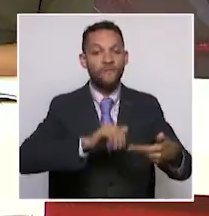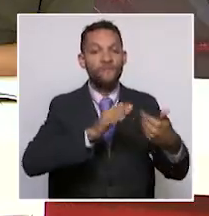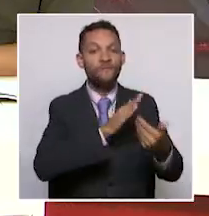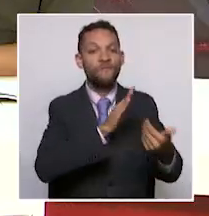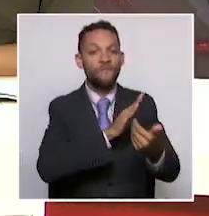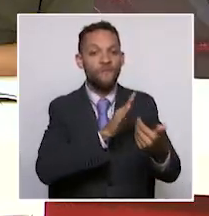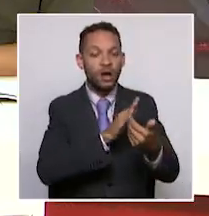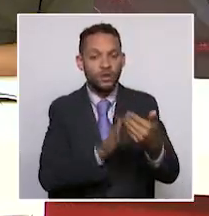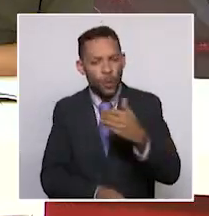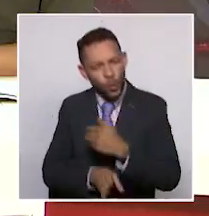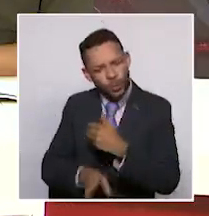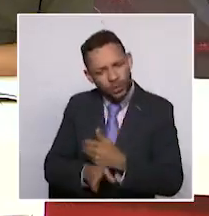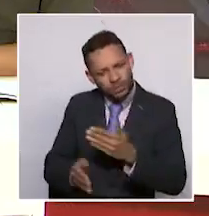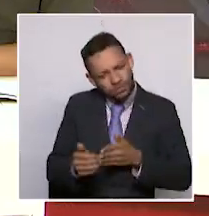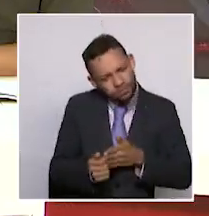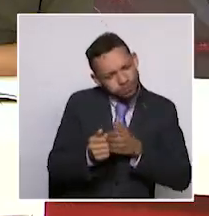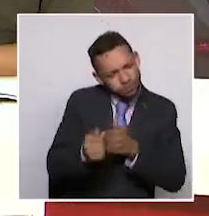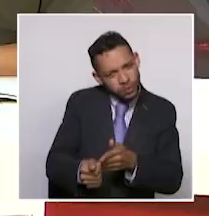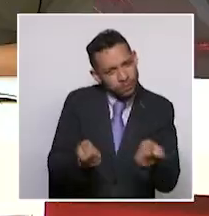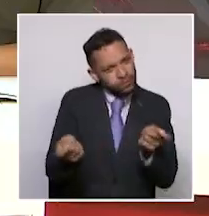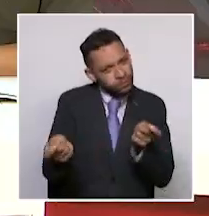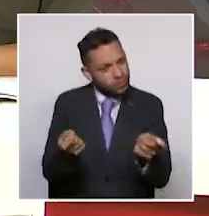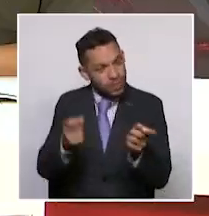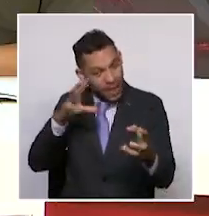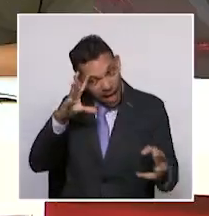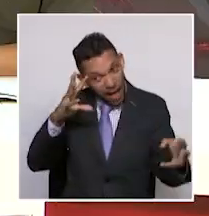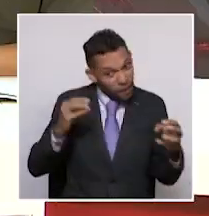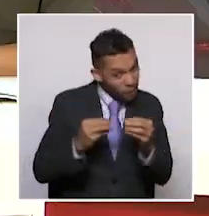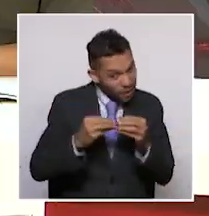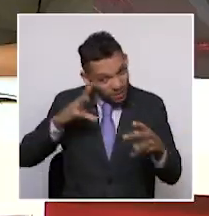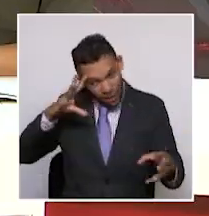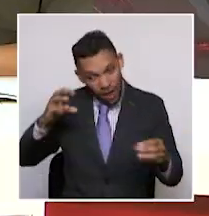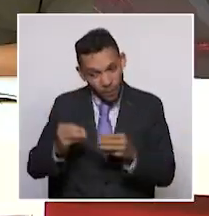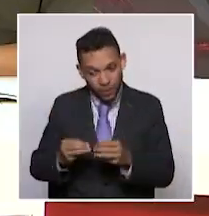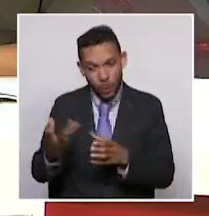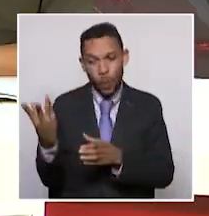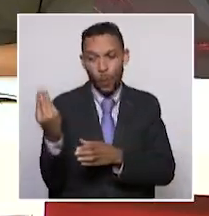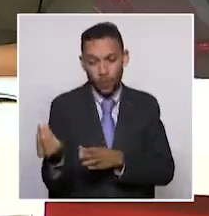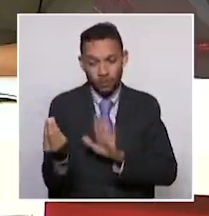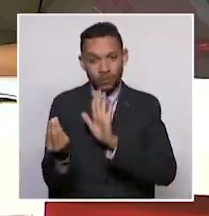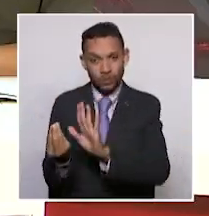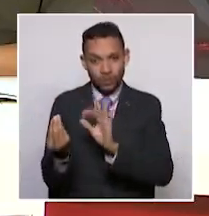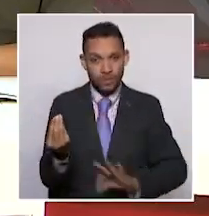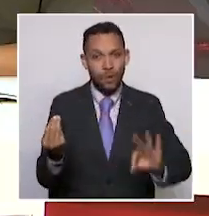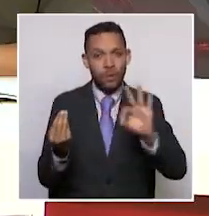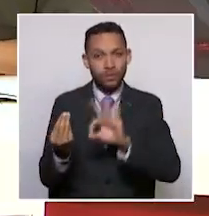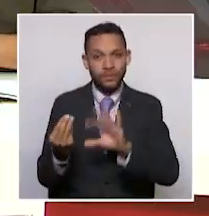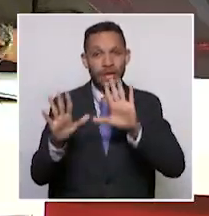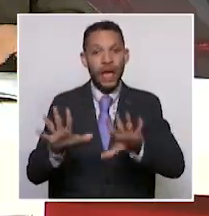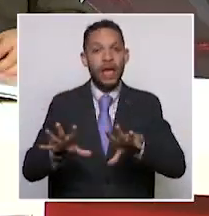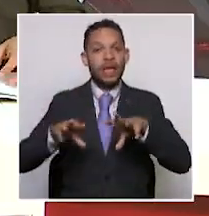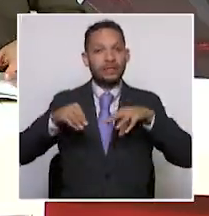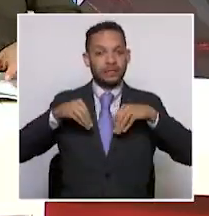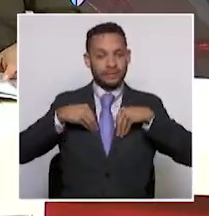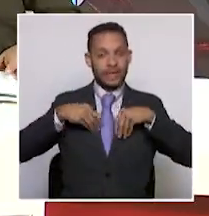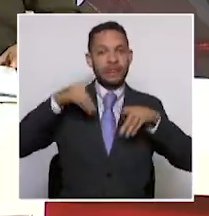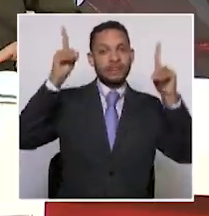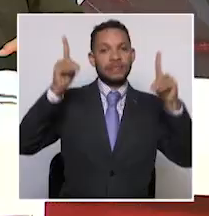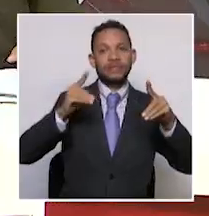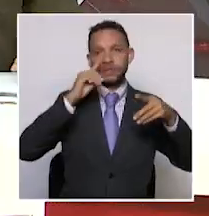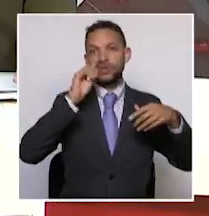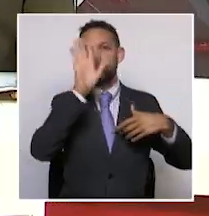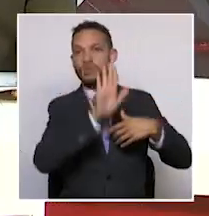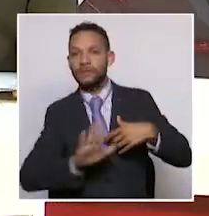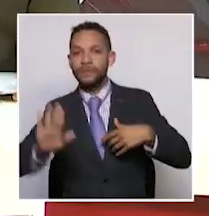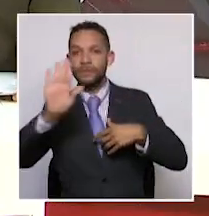el seguimiento y monitoreo de los acuerdos. Específicamente en el departamento de Caldas, los indígenas se acogieron a la decisión nacional y